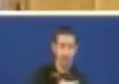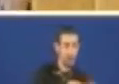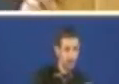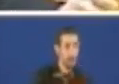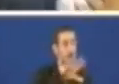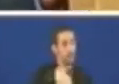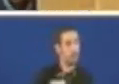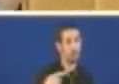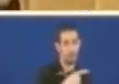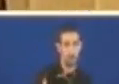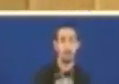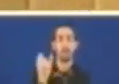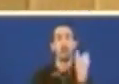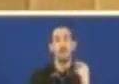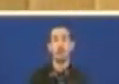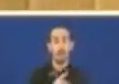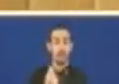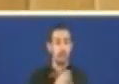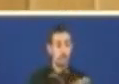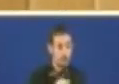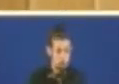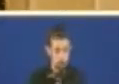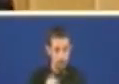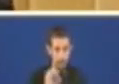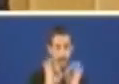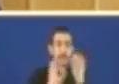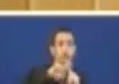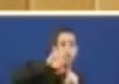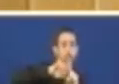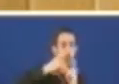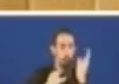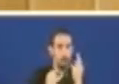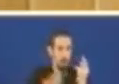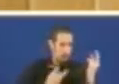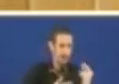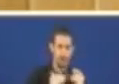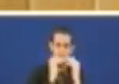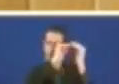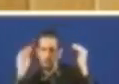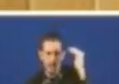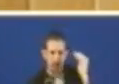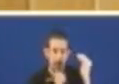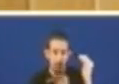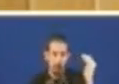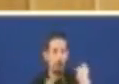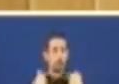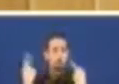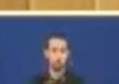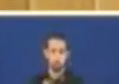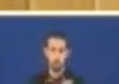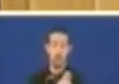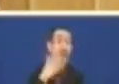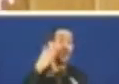recebe como remuneración por eses cartos menos do tipo de xura que ele ten que pagar por esa hipoteca. A verdade é que se